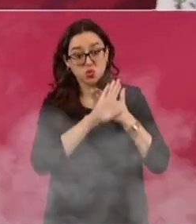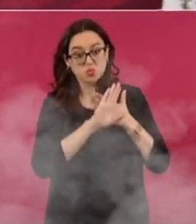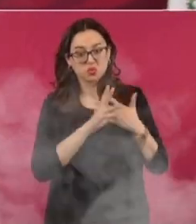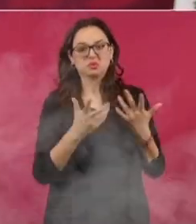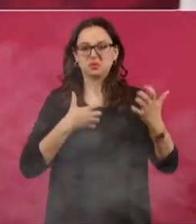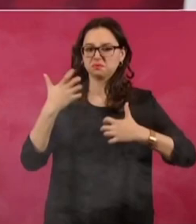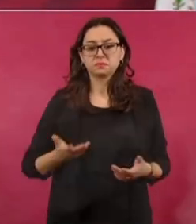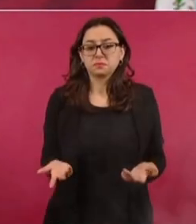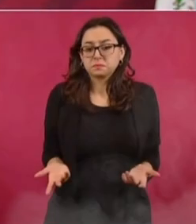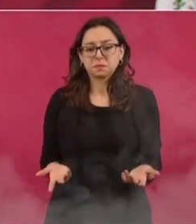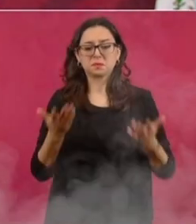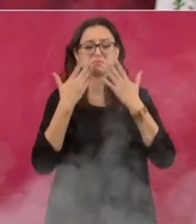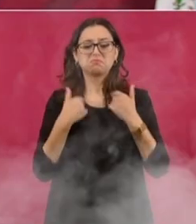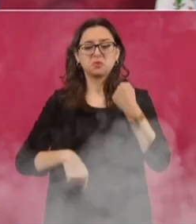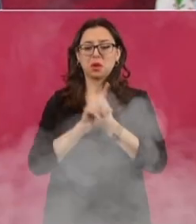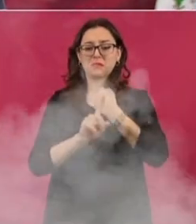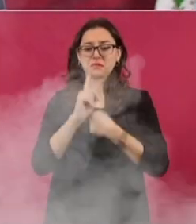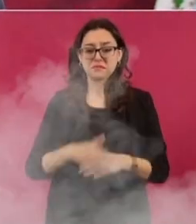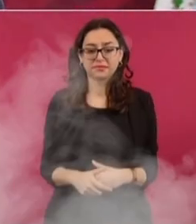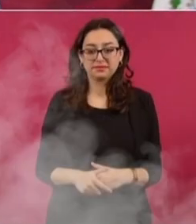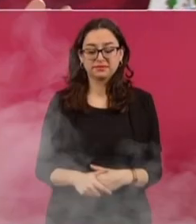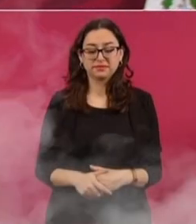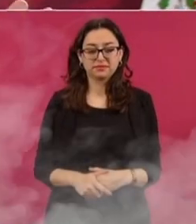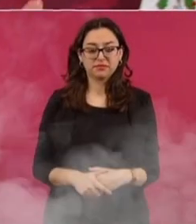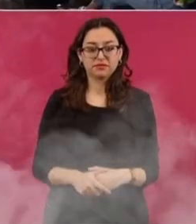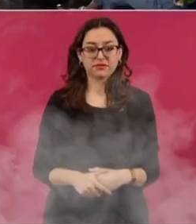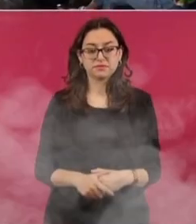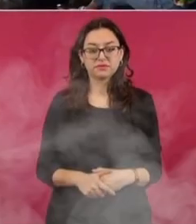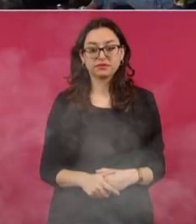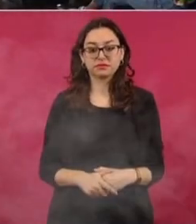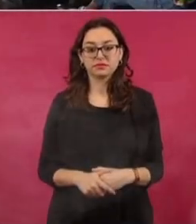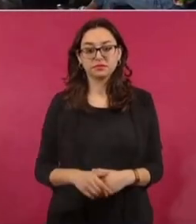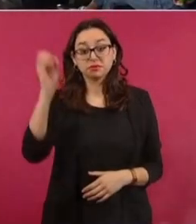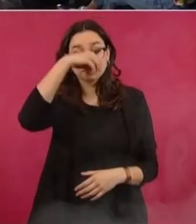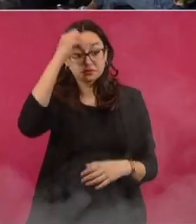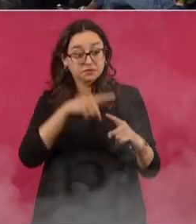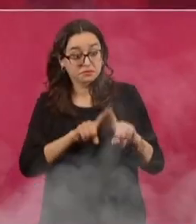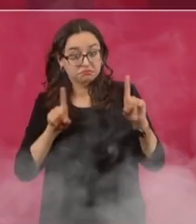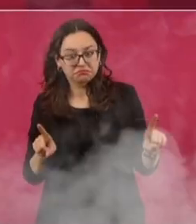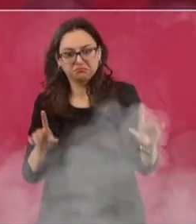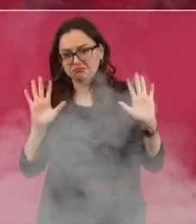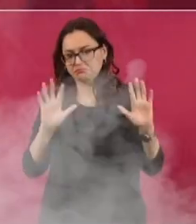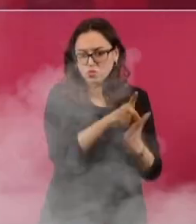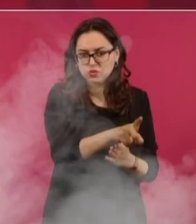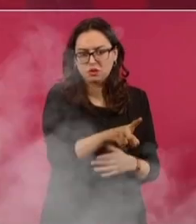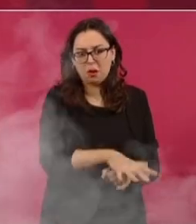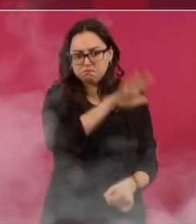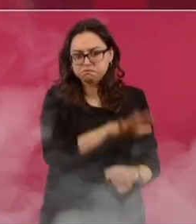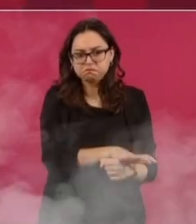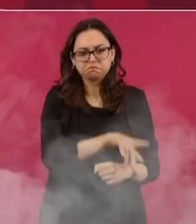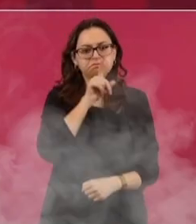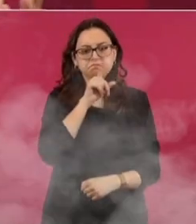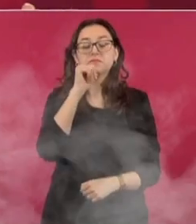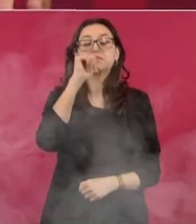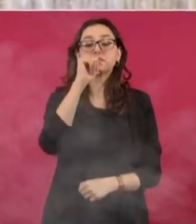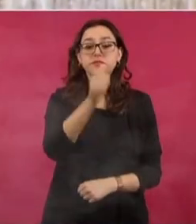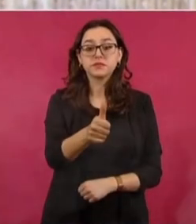protestando el problema de este garantiza el derecho a disentir no reprimir a nadie garantizar